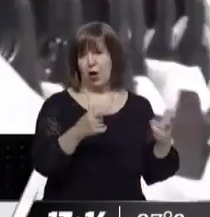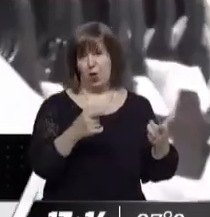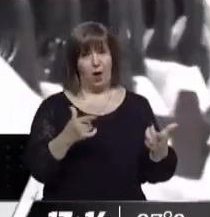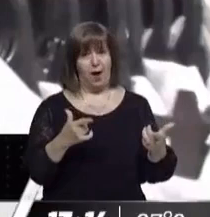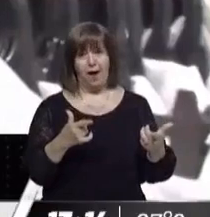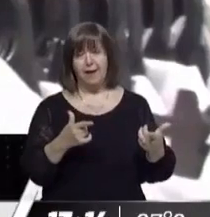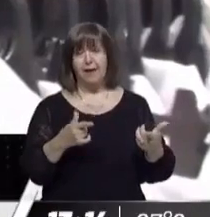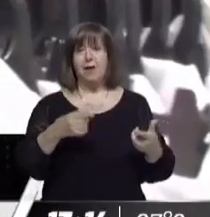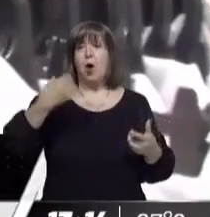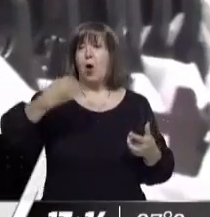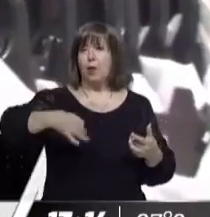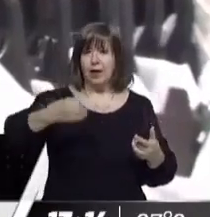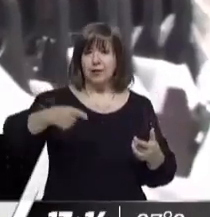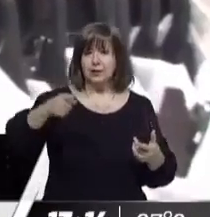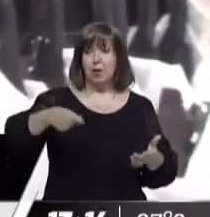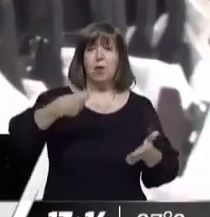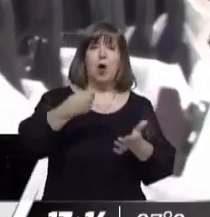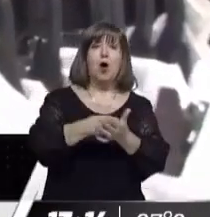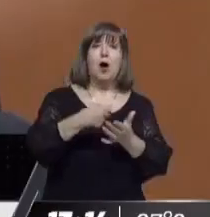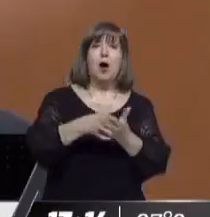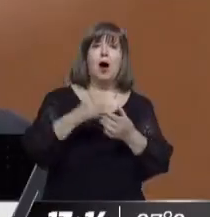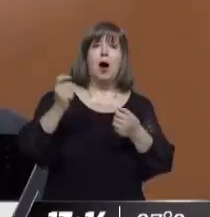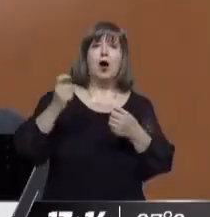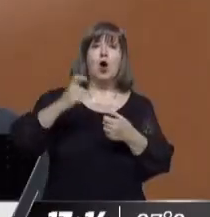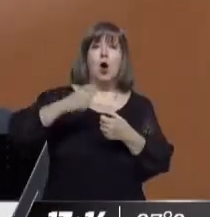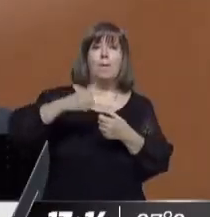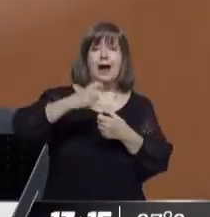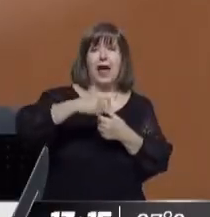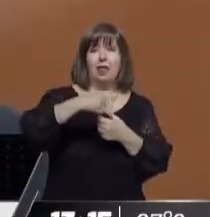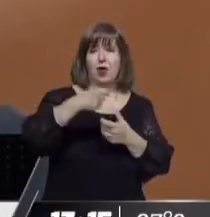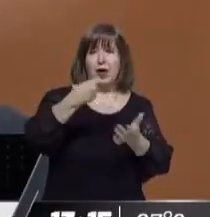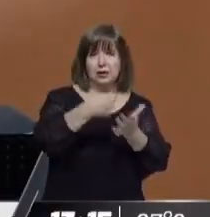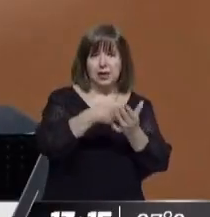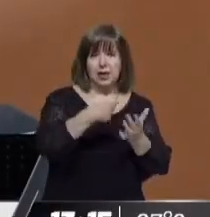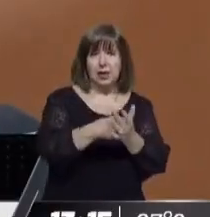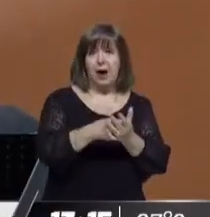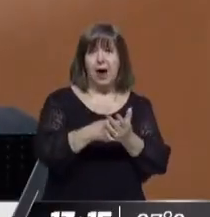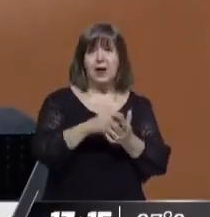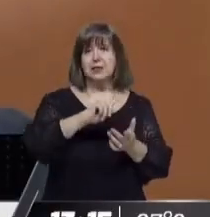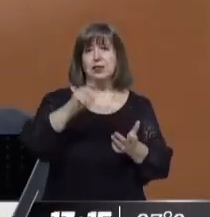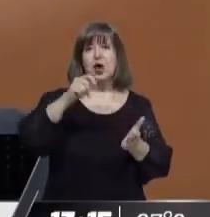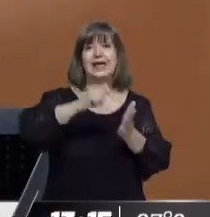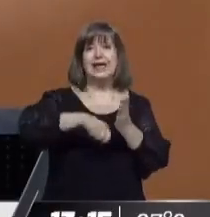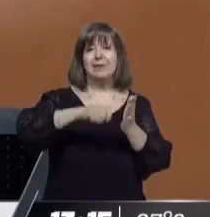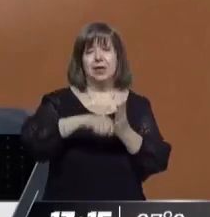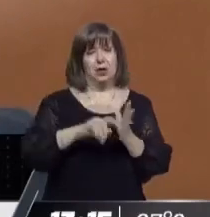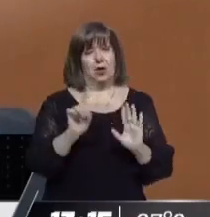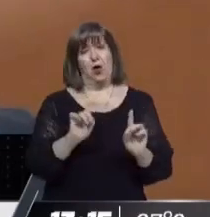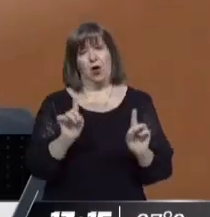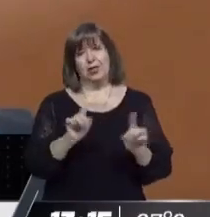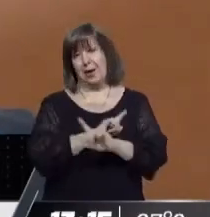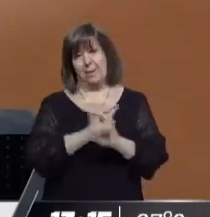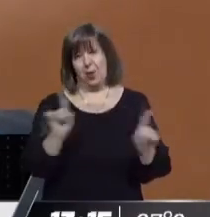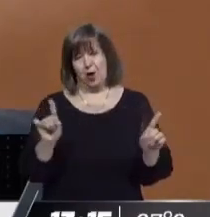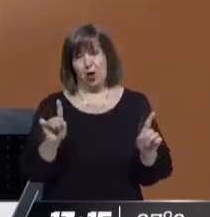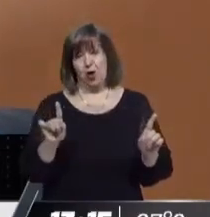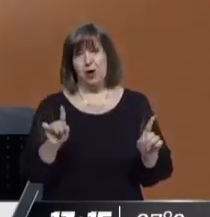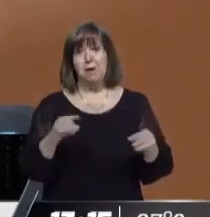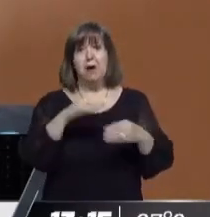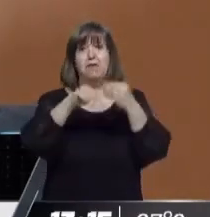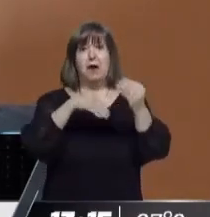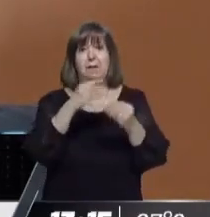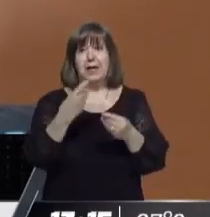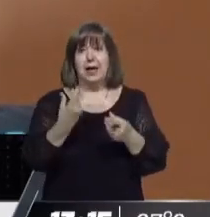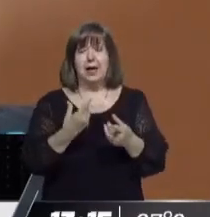existe esto de si no pagás la cooperadora no inscribo. Eso no puede suceder. ¿Sí? Quiero ser clara en esto y si